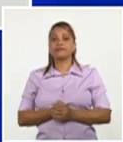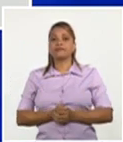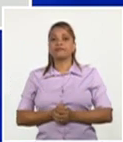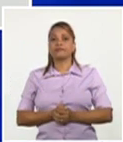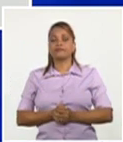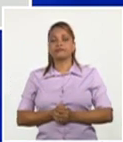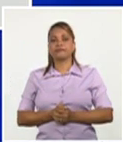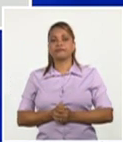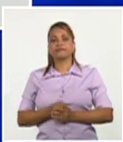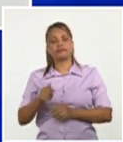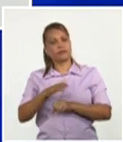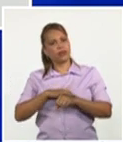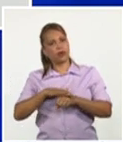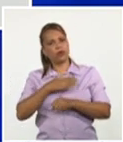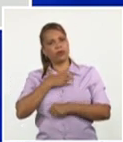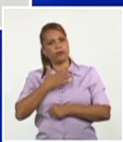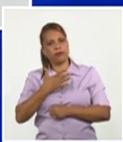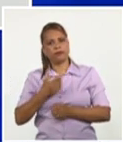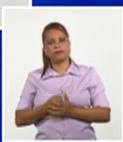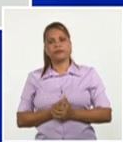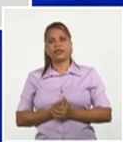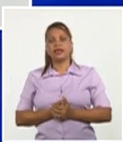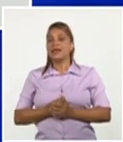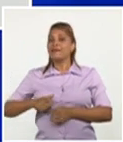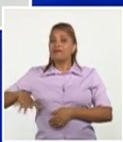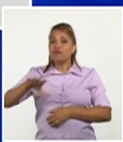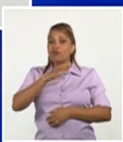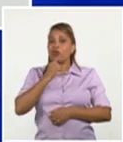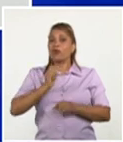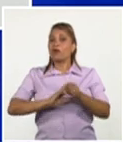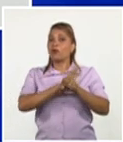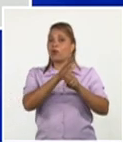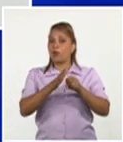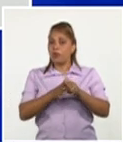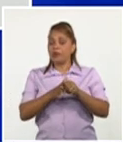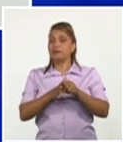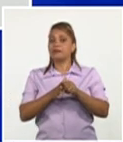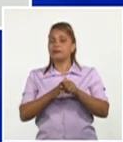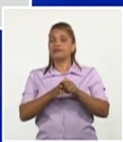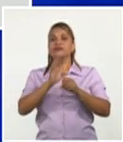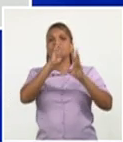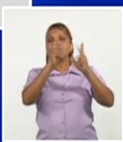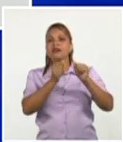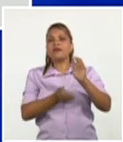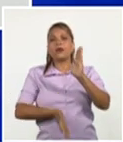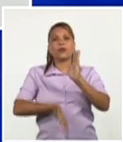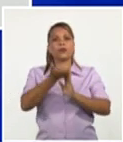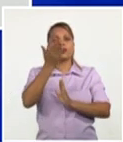me disculpan, de toda la pandemia, pues es la cifra más elevada